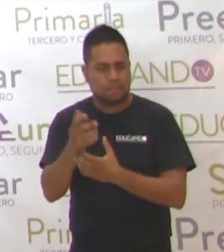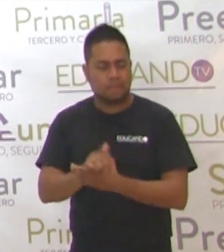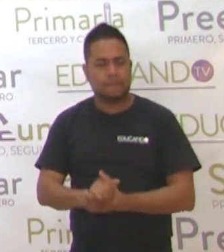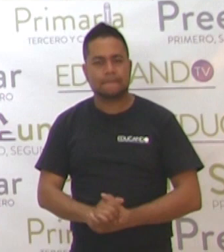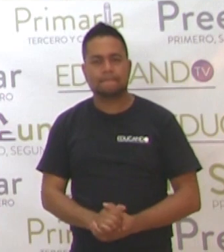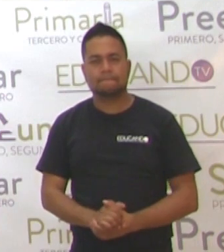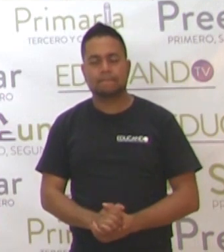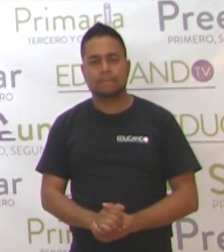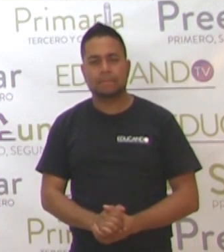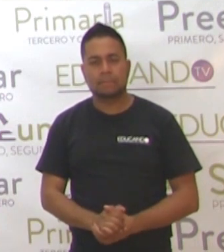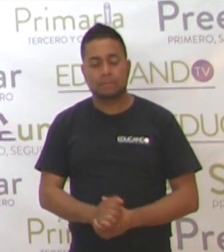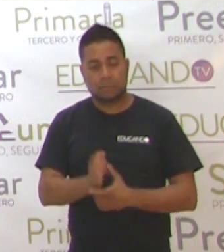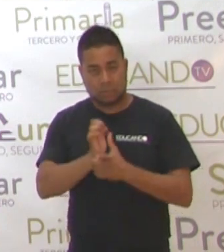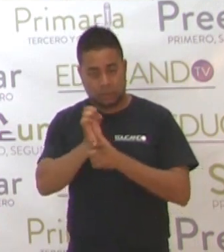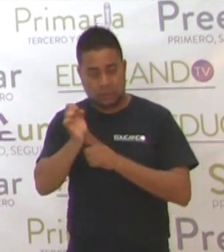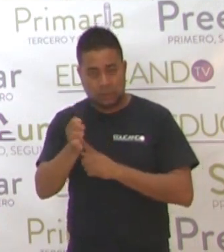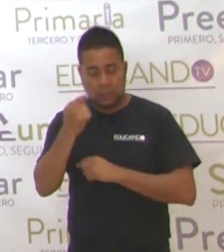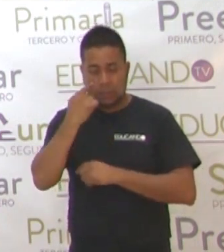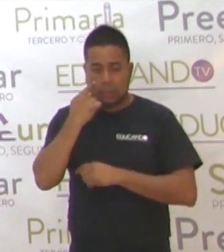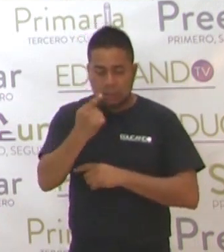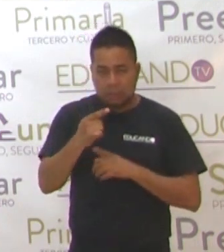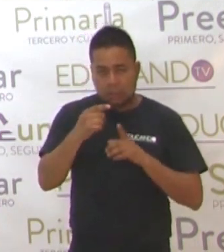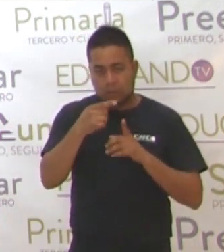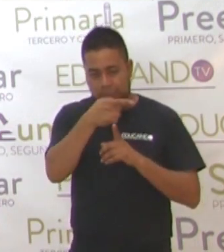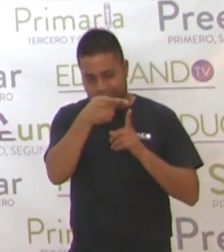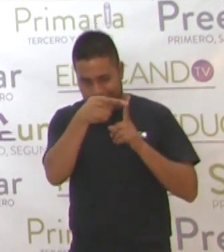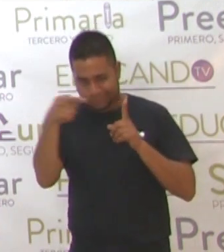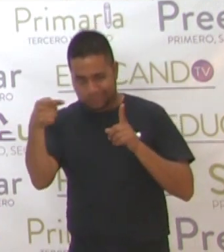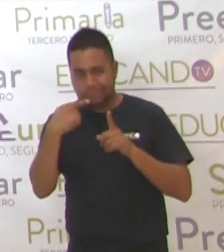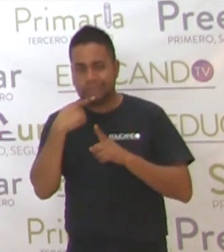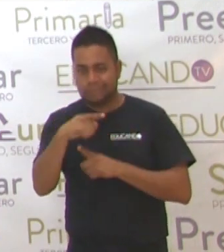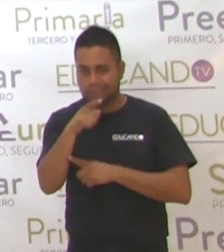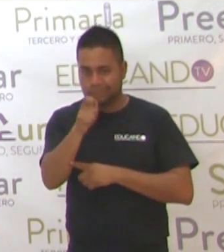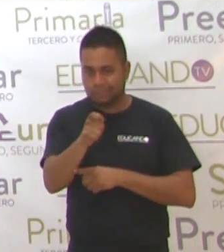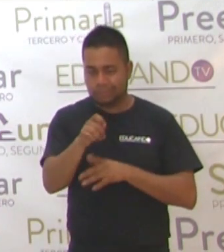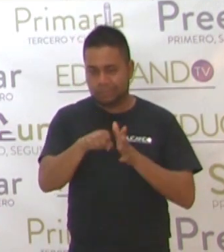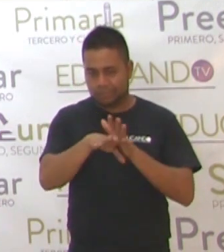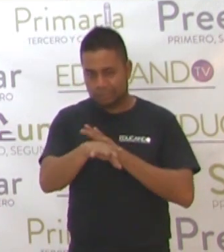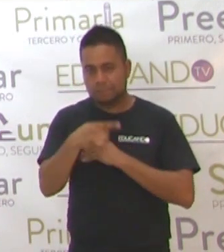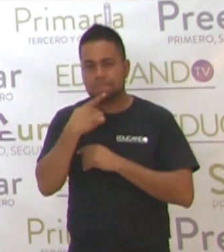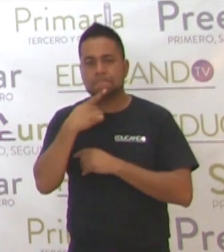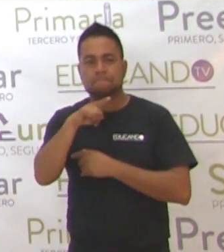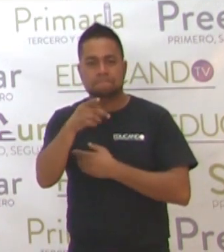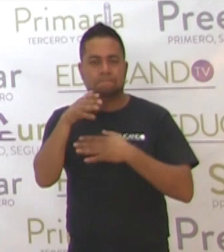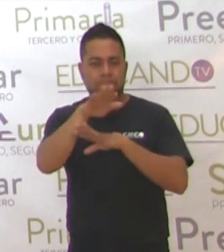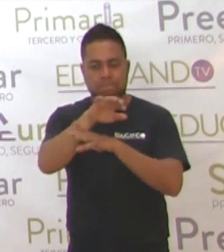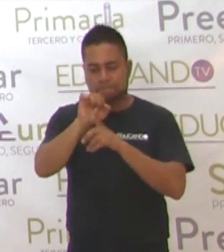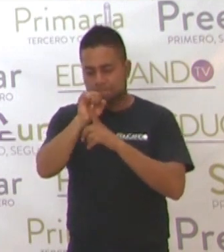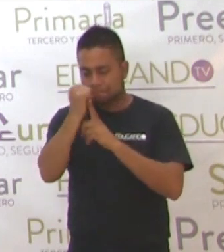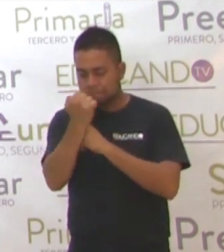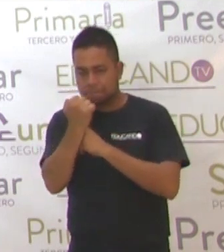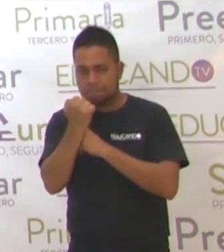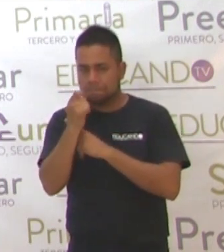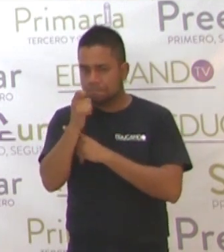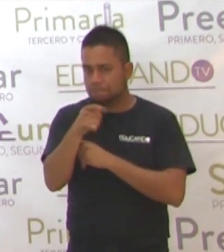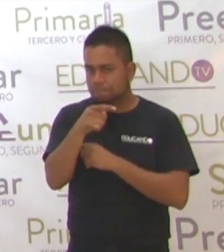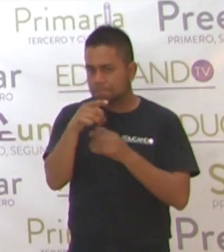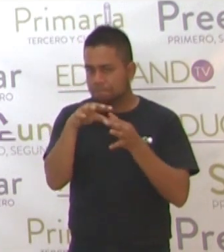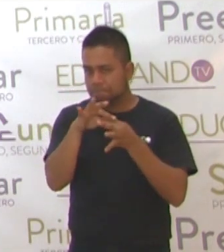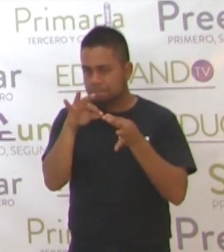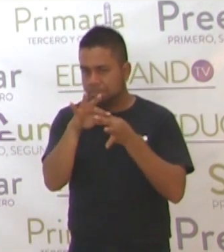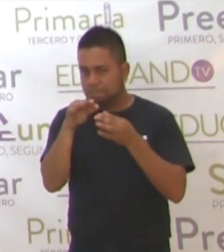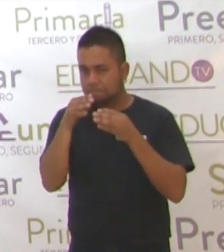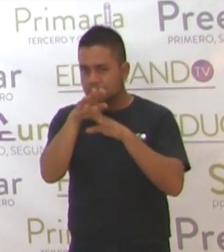entonces aquí no se nos hace la referencia de que cuando hablamos de la situación estamos hablando de un